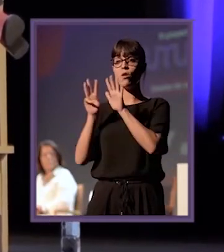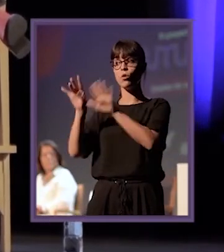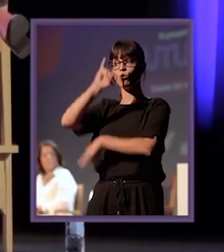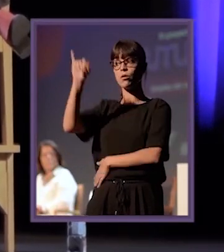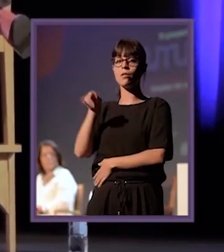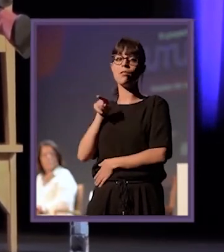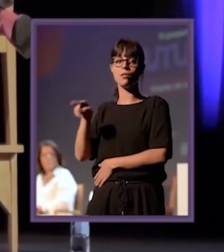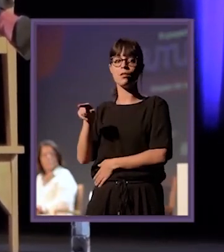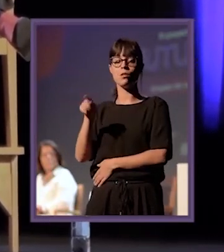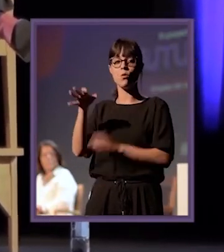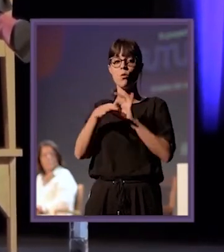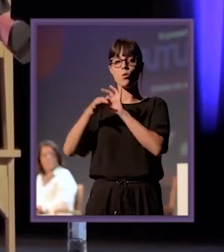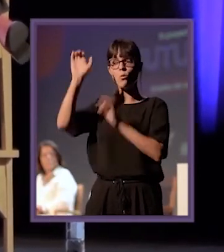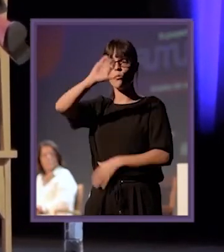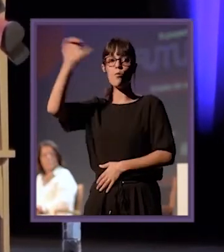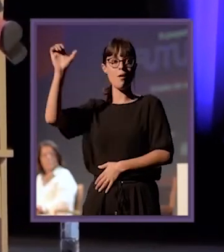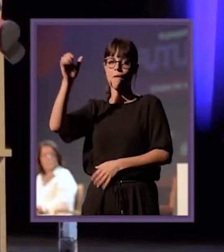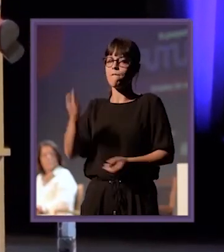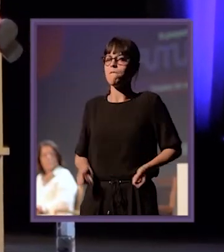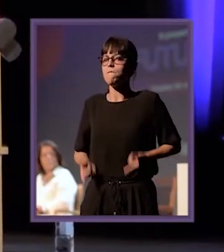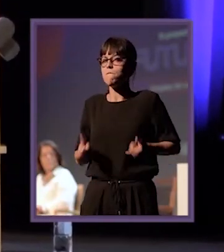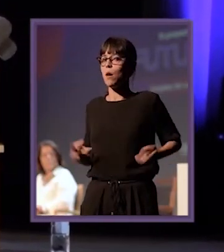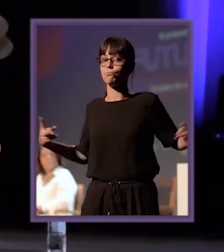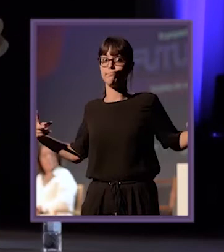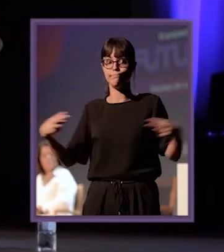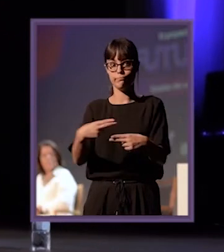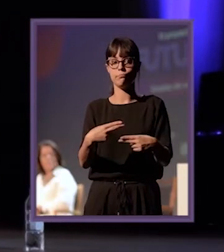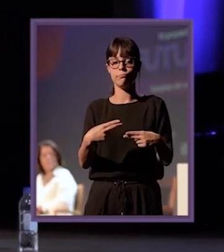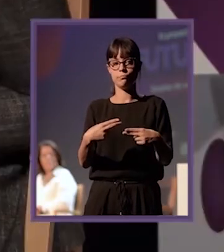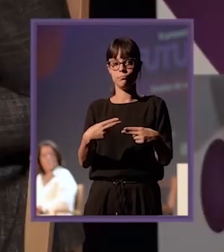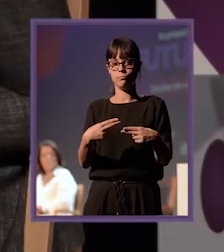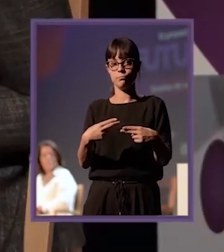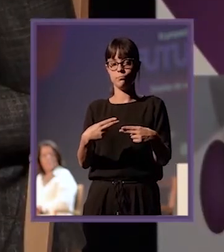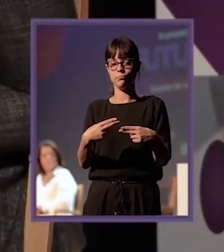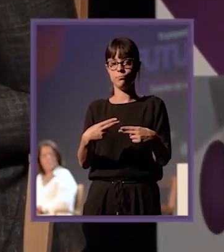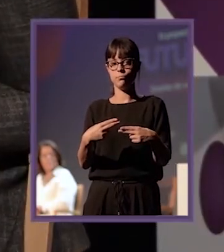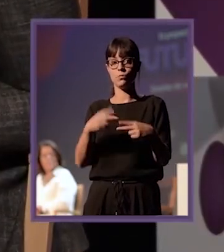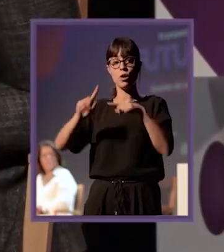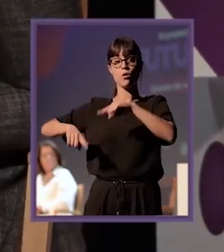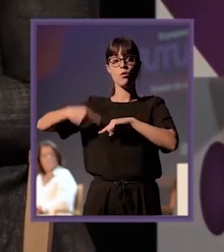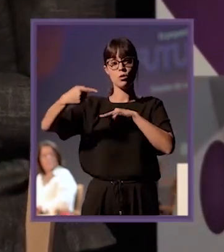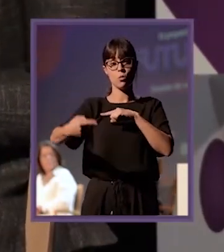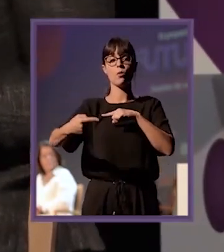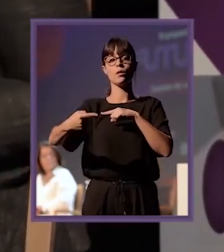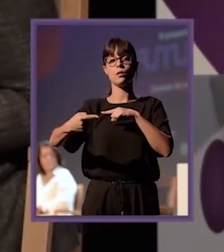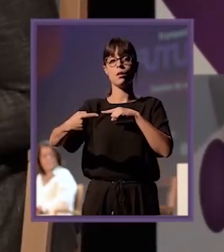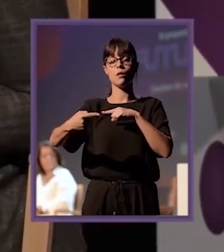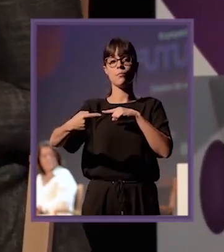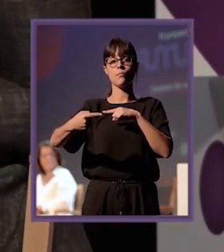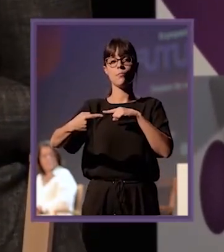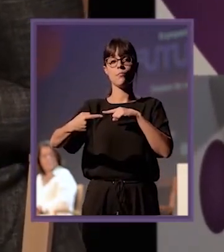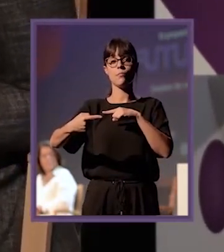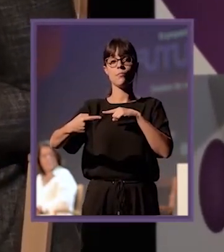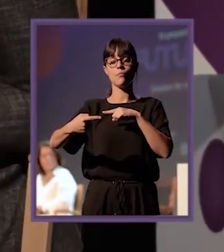que ha provocado es el adelgazamiento de la administración pública, del músculo